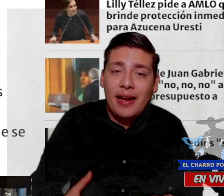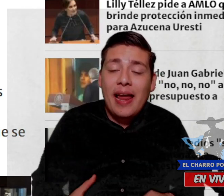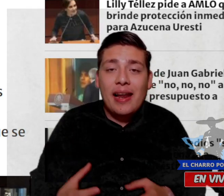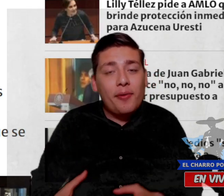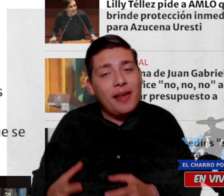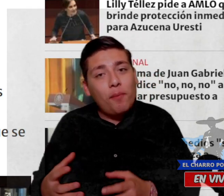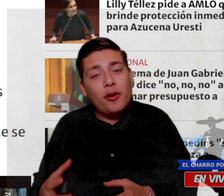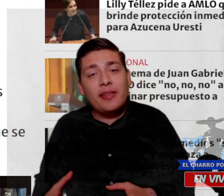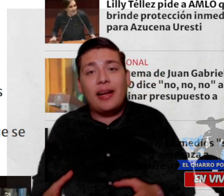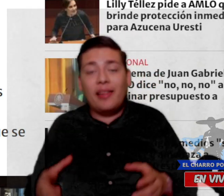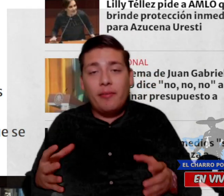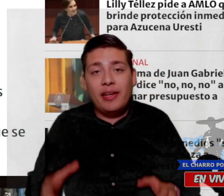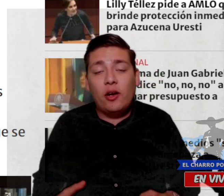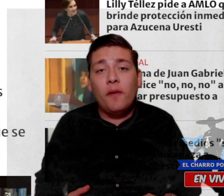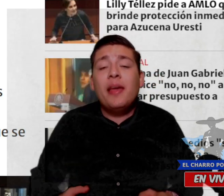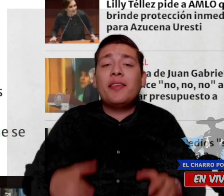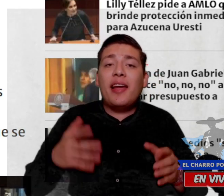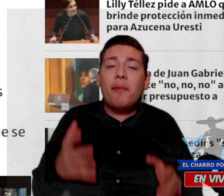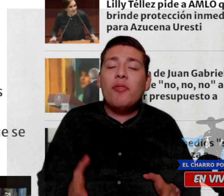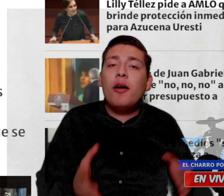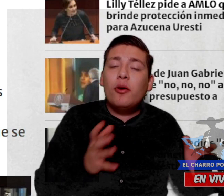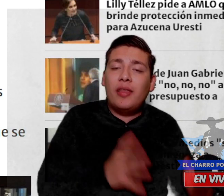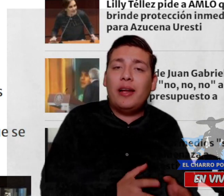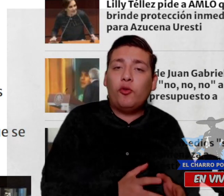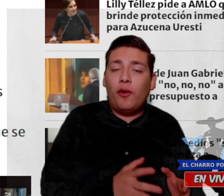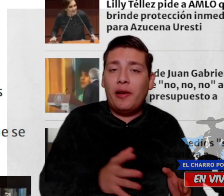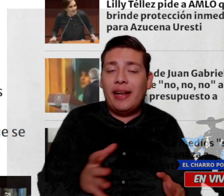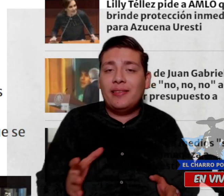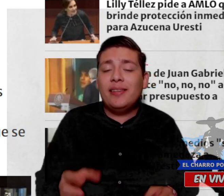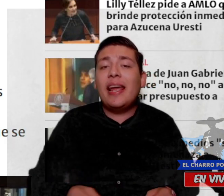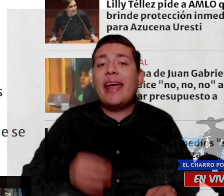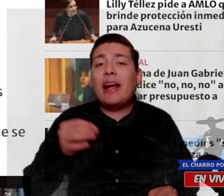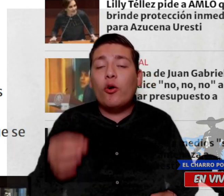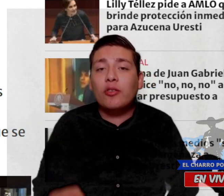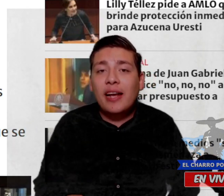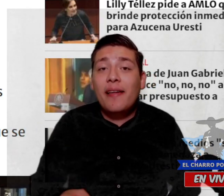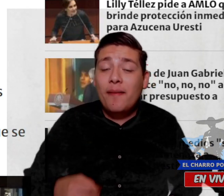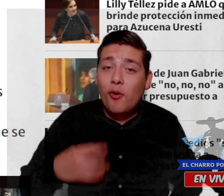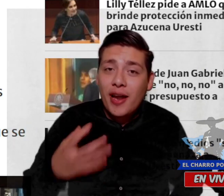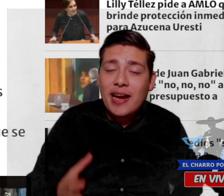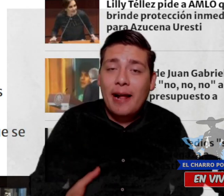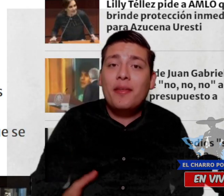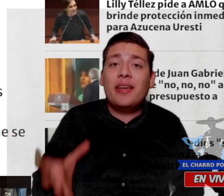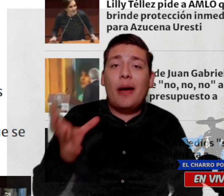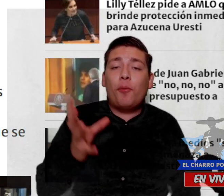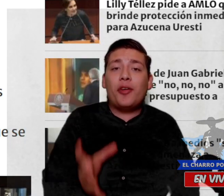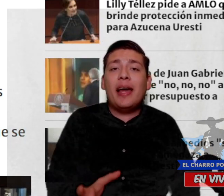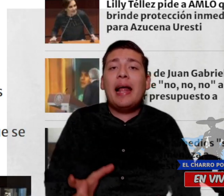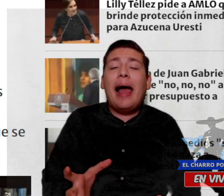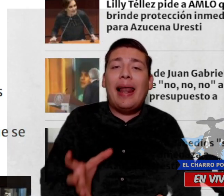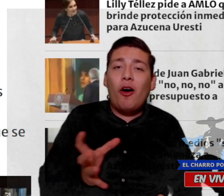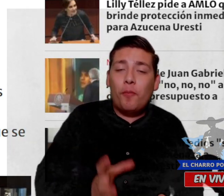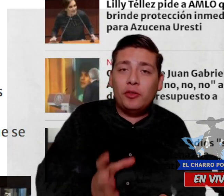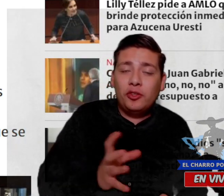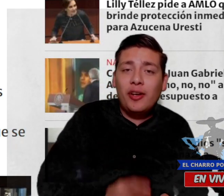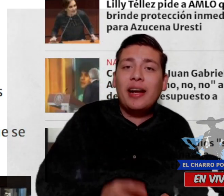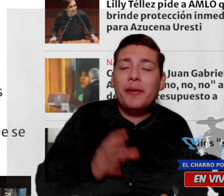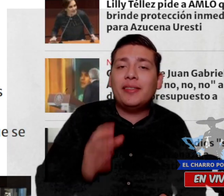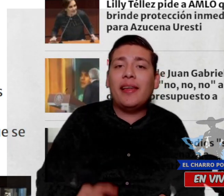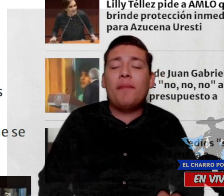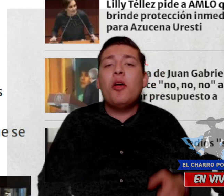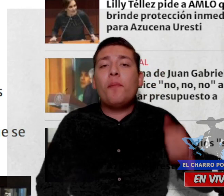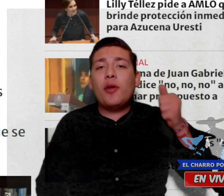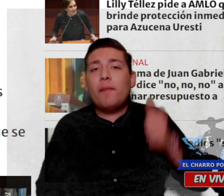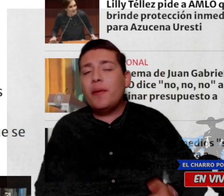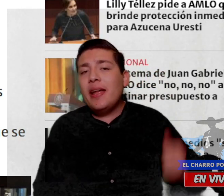interferir en la vida política de México, llamando a votar a sus feligreses en contra de Morena y apoyar a la oposición